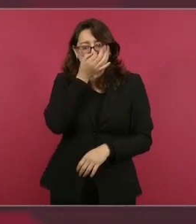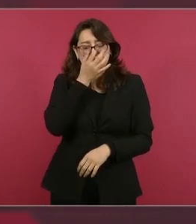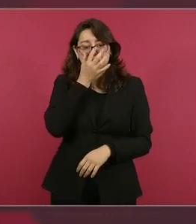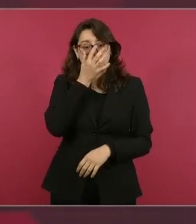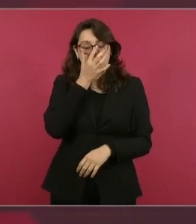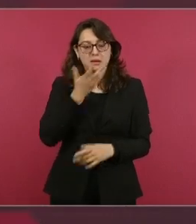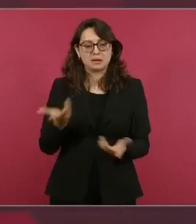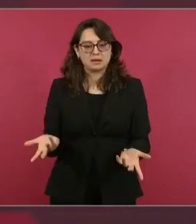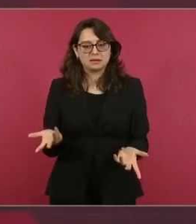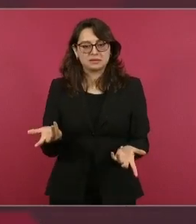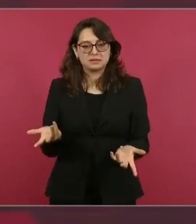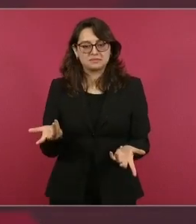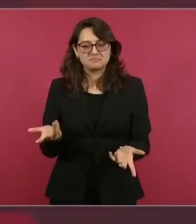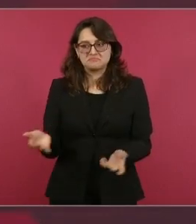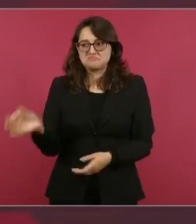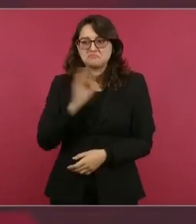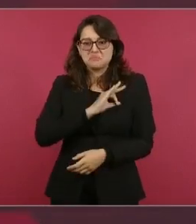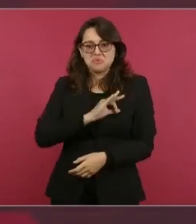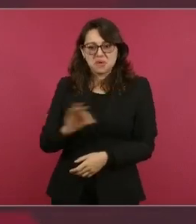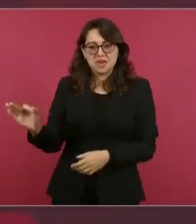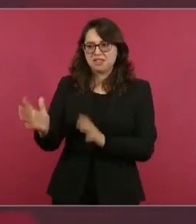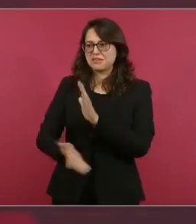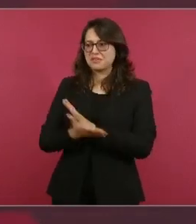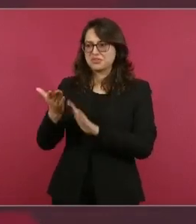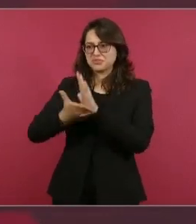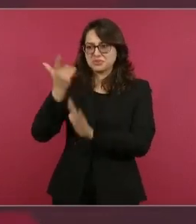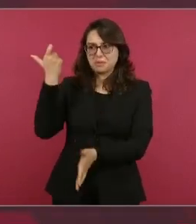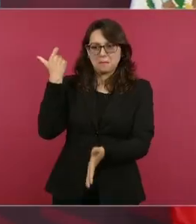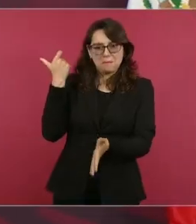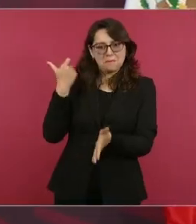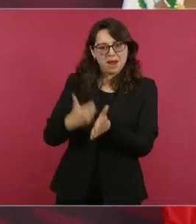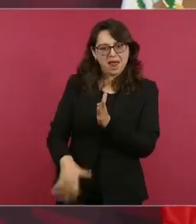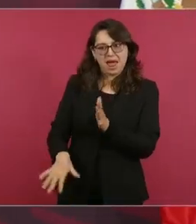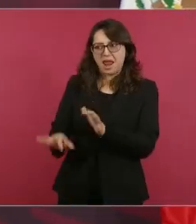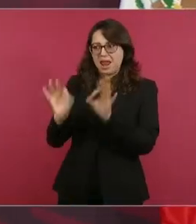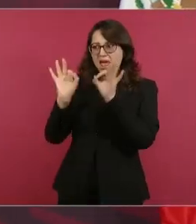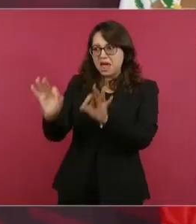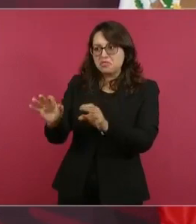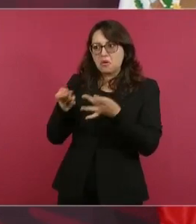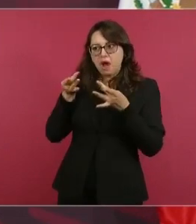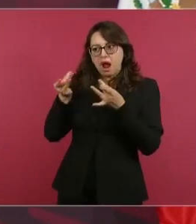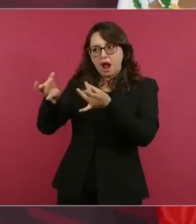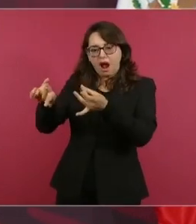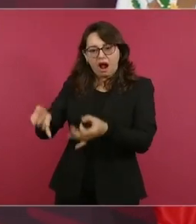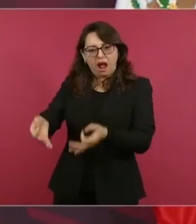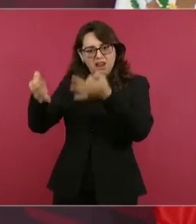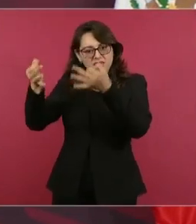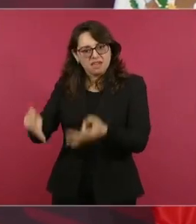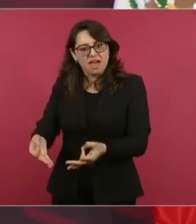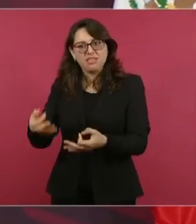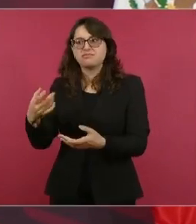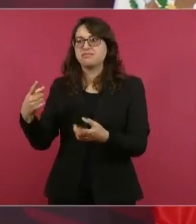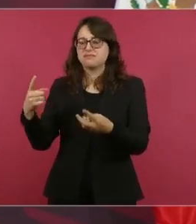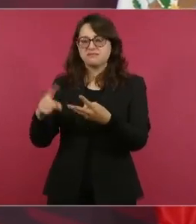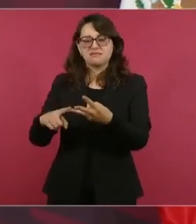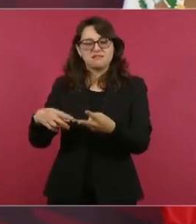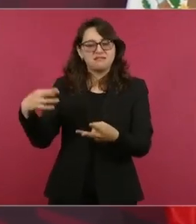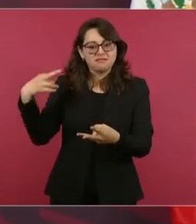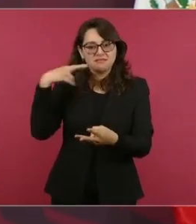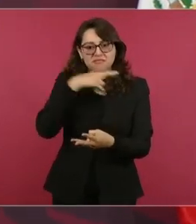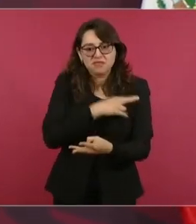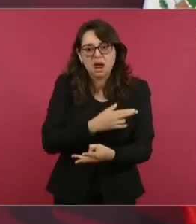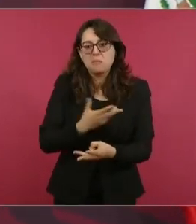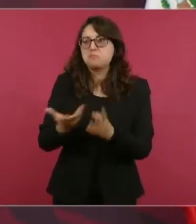¿Ustedes creen que podríamos hacerlas en el tiempo que las estamos haciendo y a